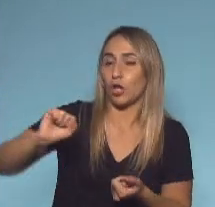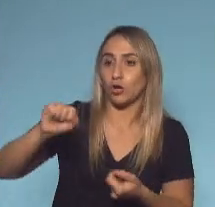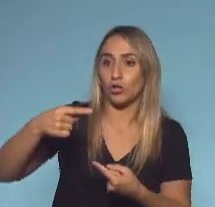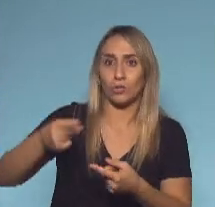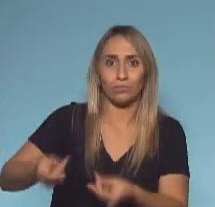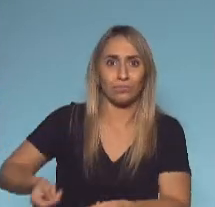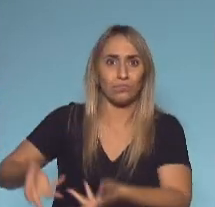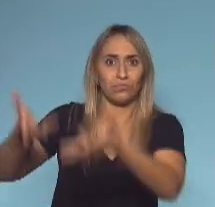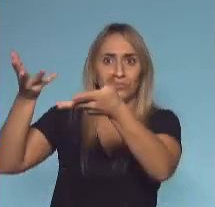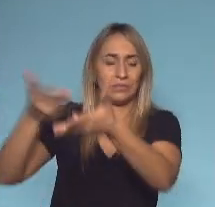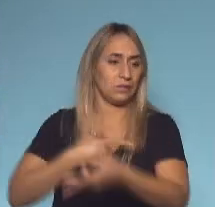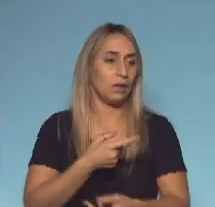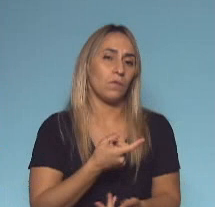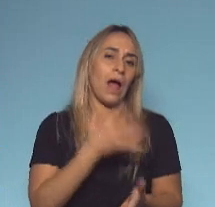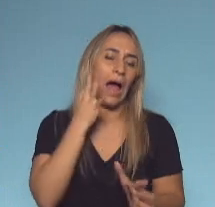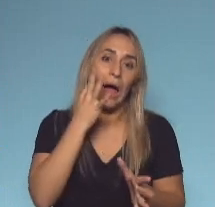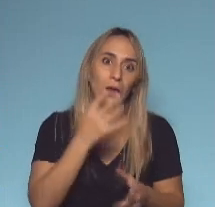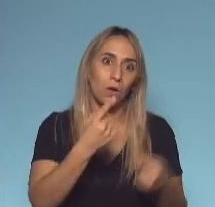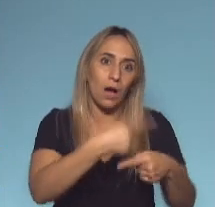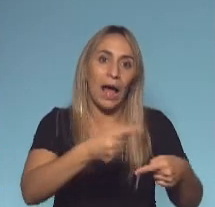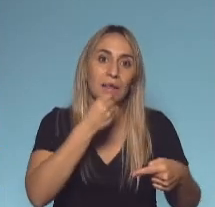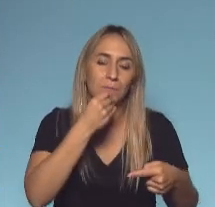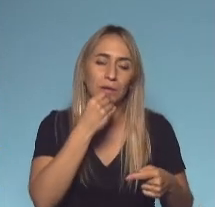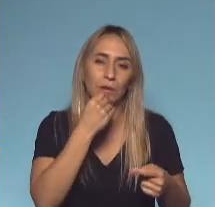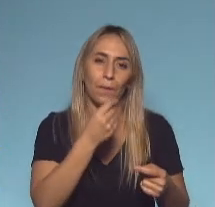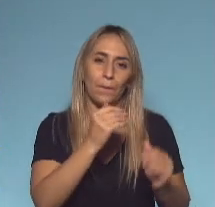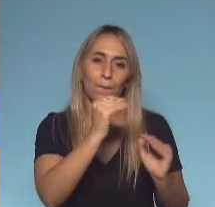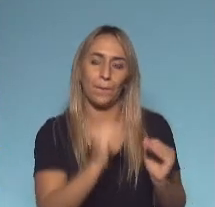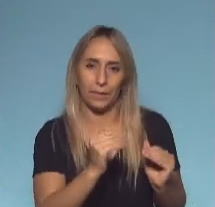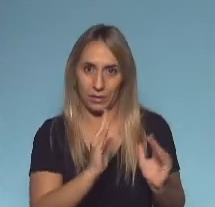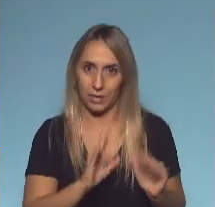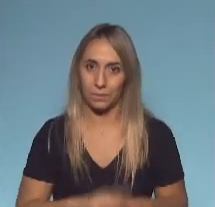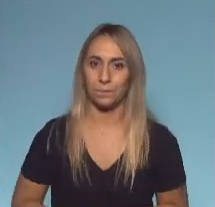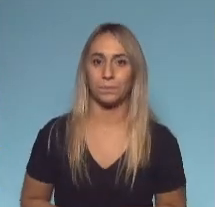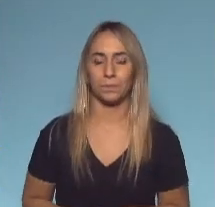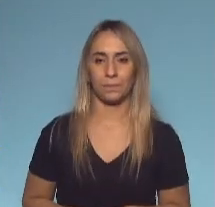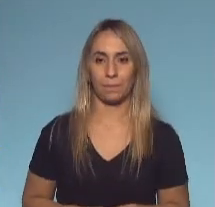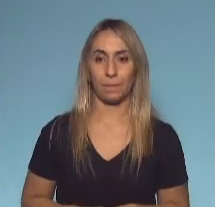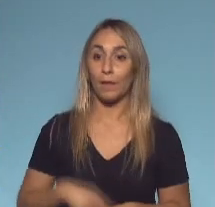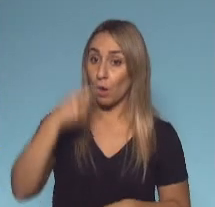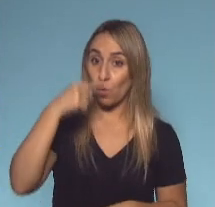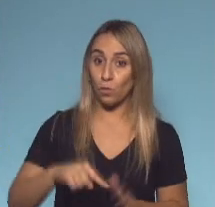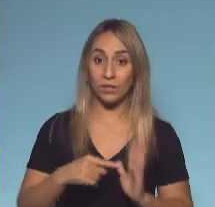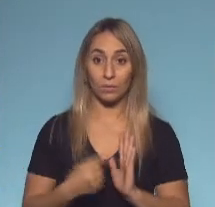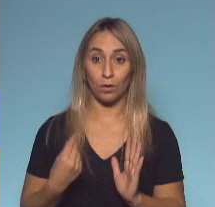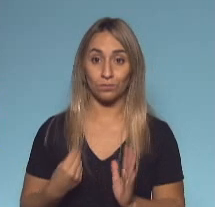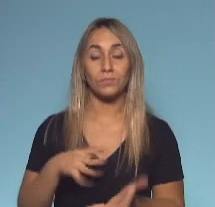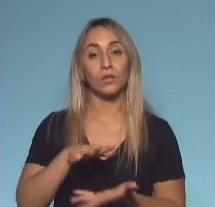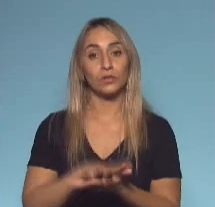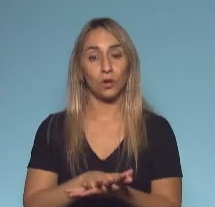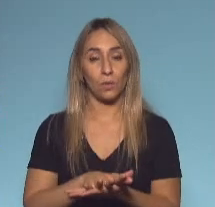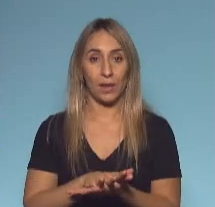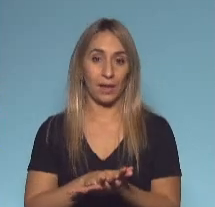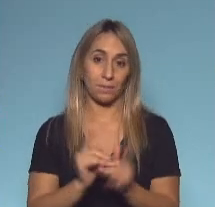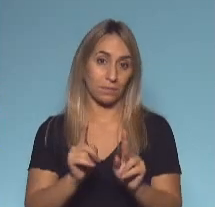plazo para bajar este número del 5%. Bien. Una última cosita, Félix, sí, que te digo sobre este tema, es